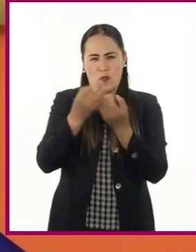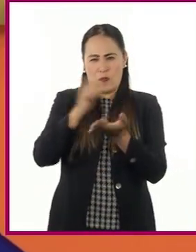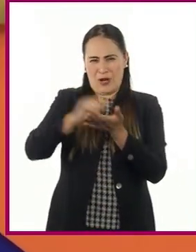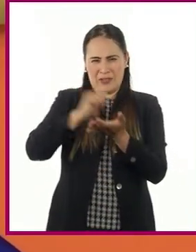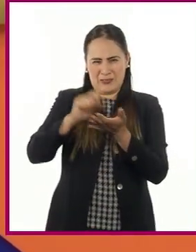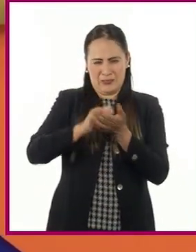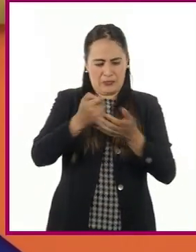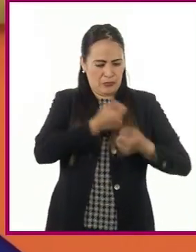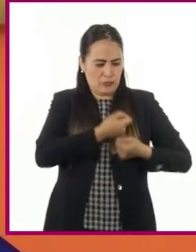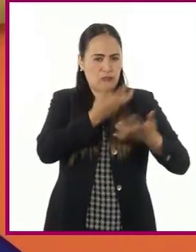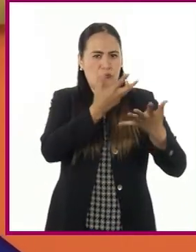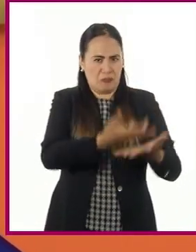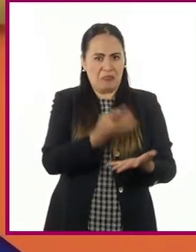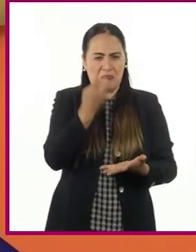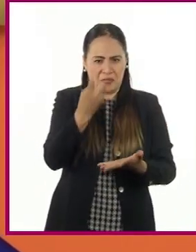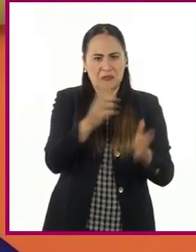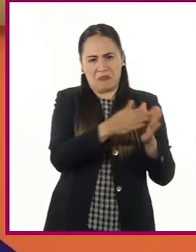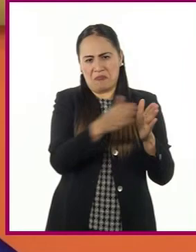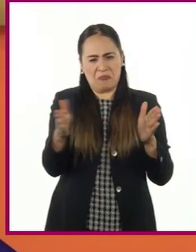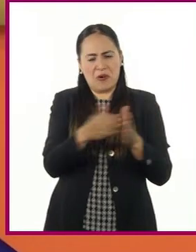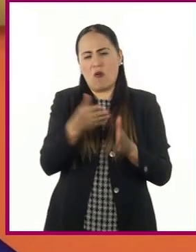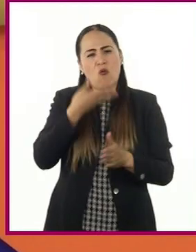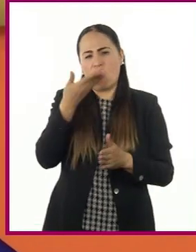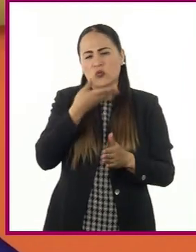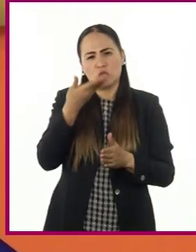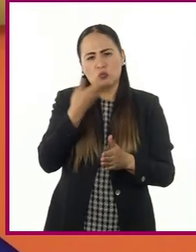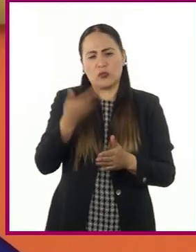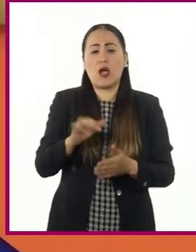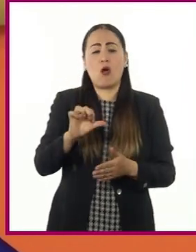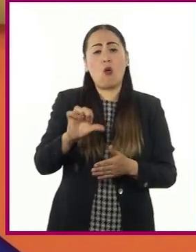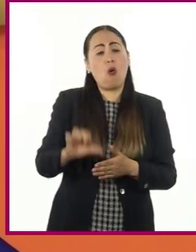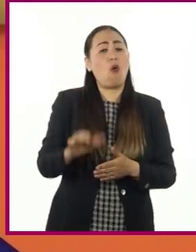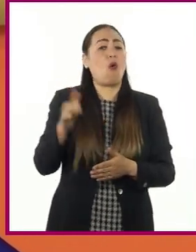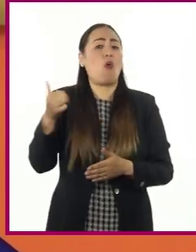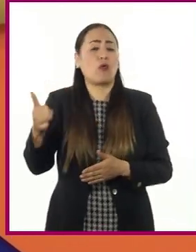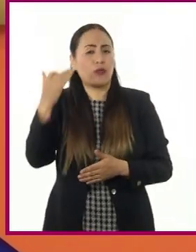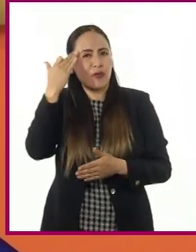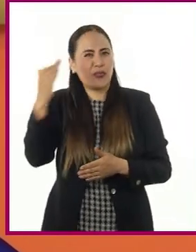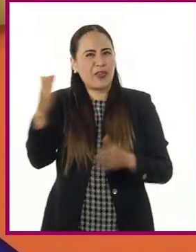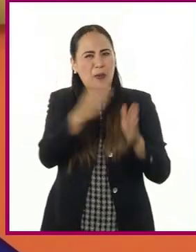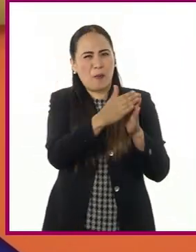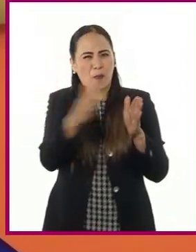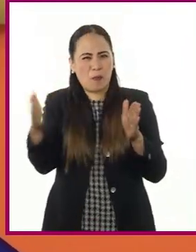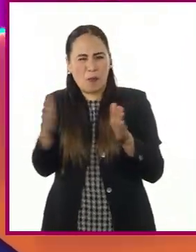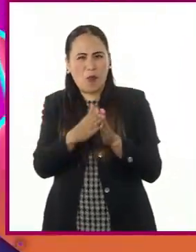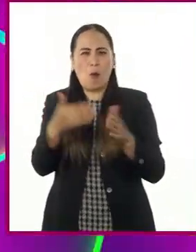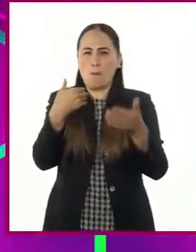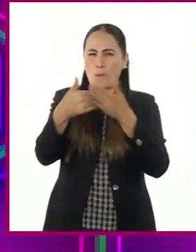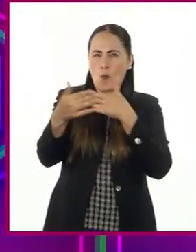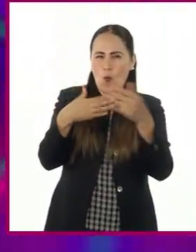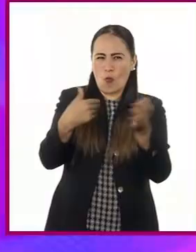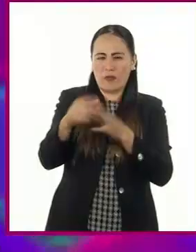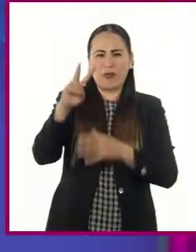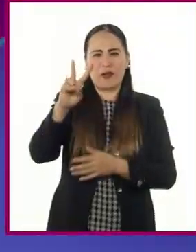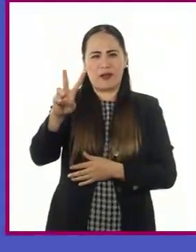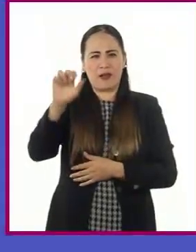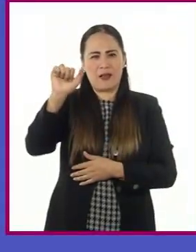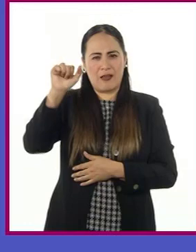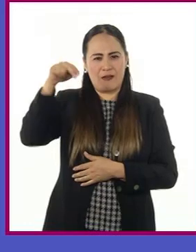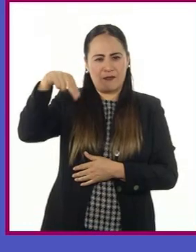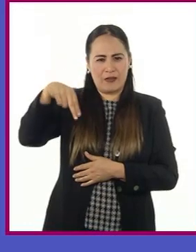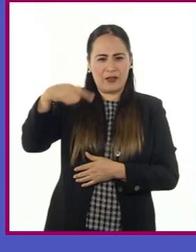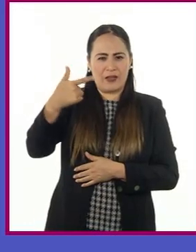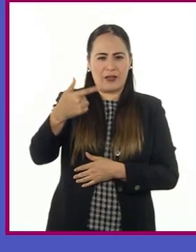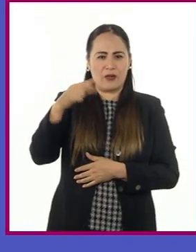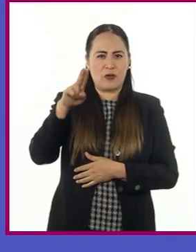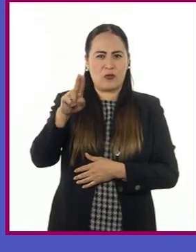esta corriente literaria. Vamos a ver un poema de otra época, el vanguardismo. Este surge